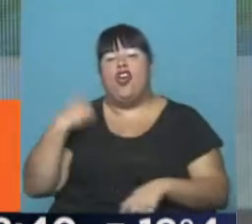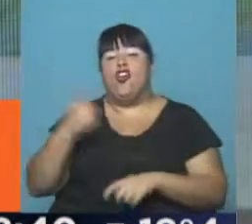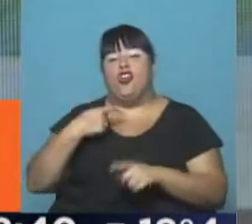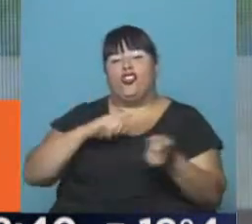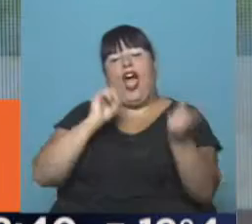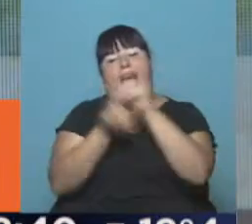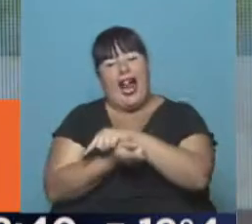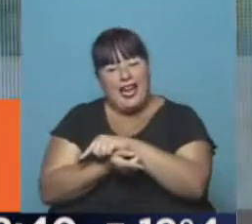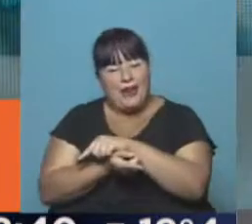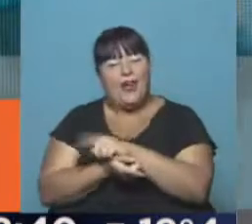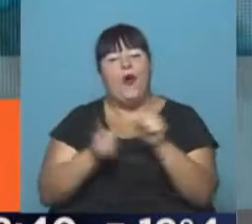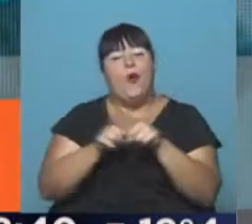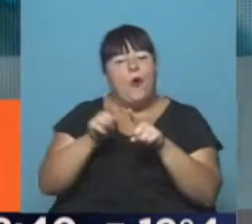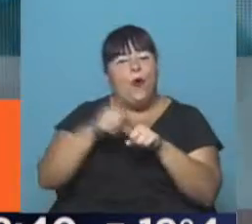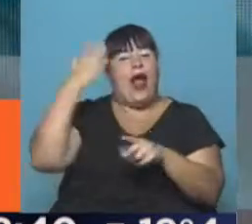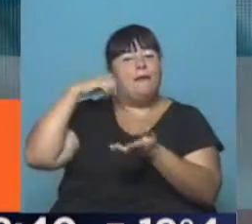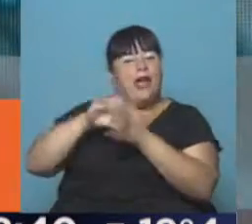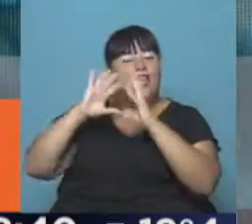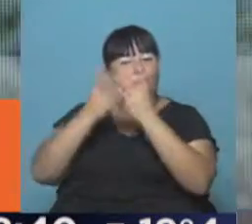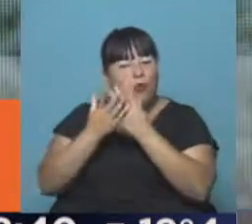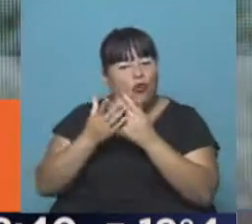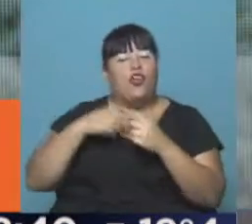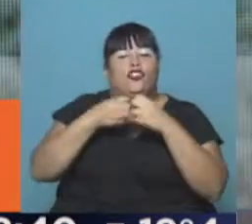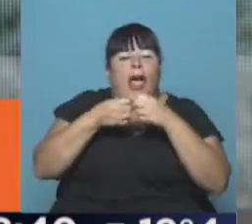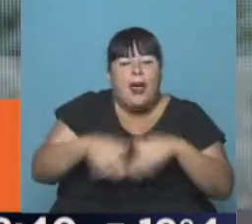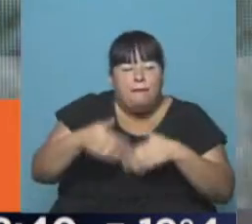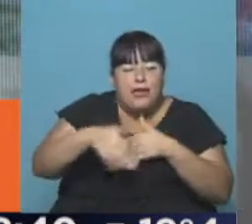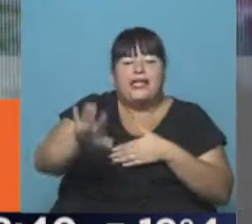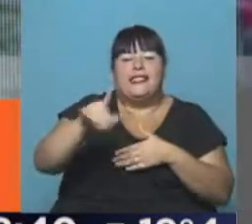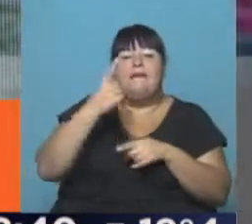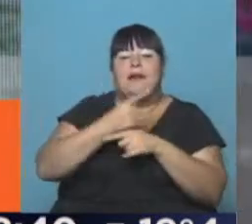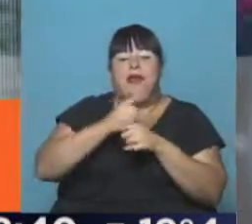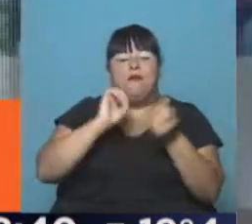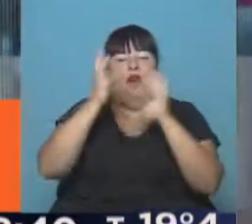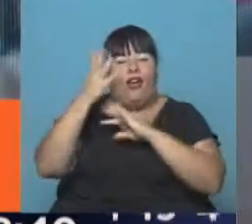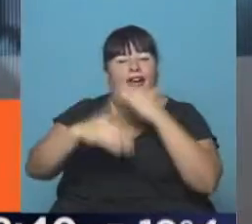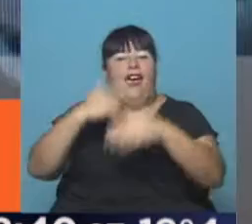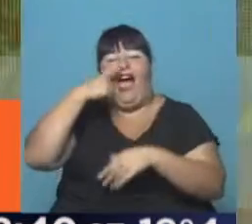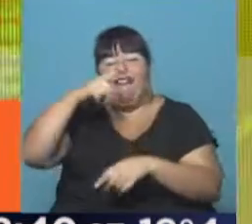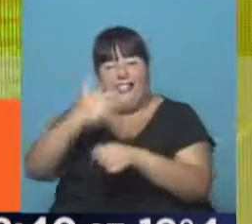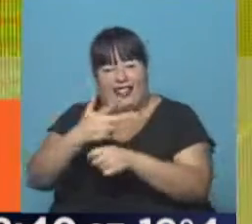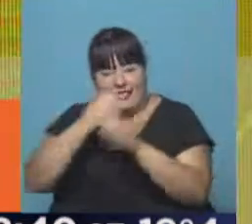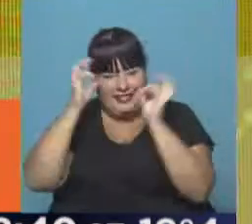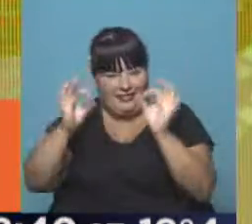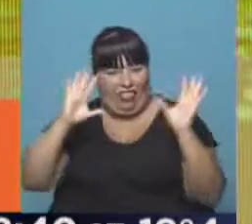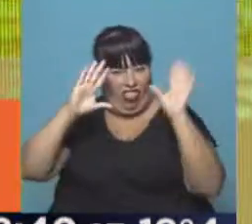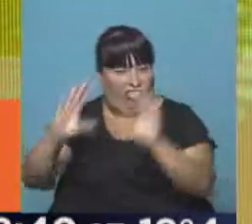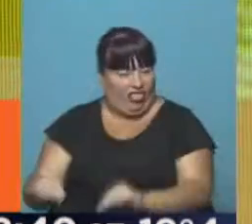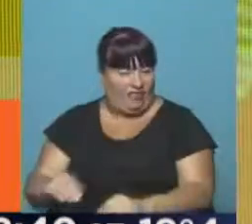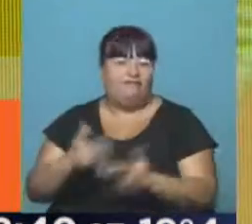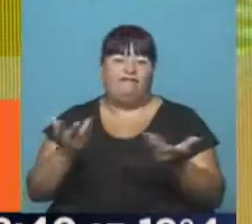al revés, venimos como muchos países del mundo al revés. Nosotros arrancamos en primera y terminamos jugando en tercera. Mirá, y en